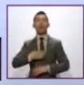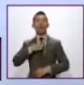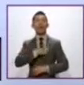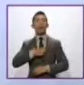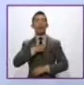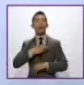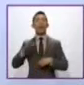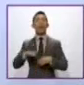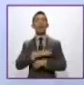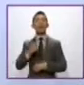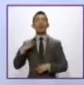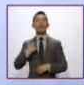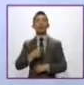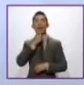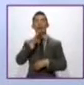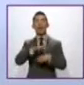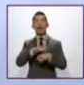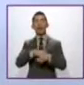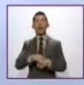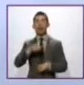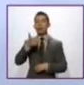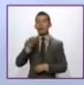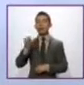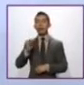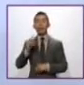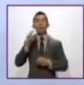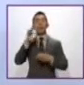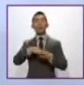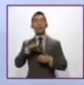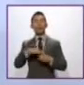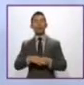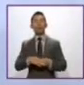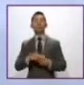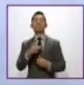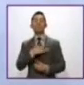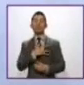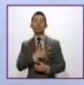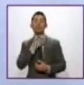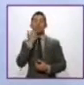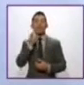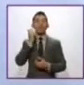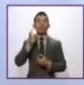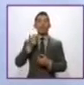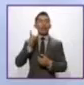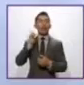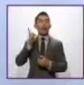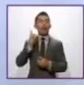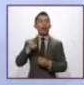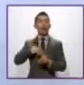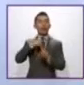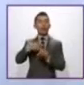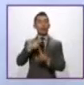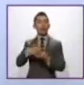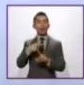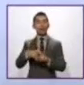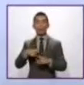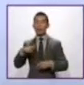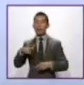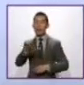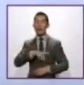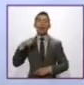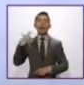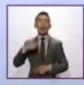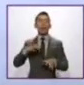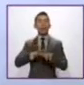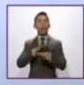atrevo a pedirte que este 6 de junio votes con todo tu corazón, con la esperanza de que nuestro Querétaro cambiará para